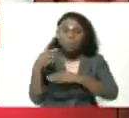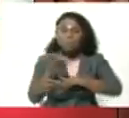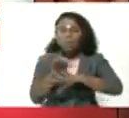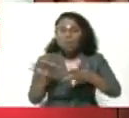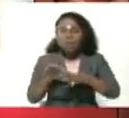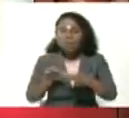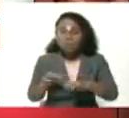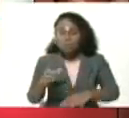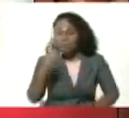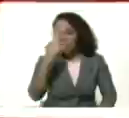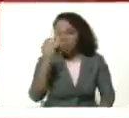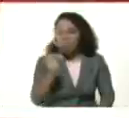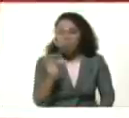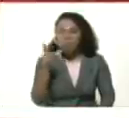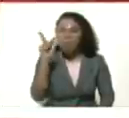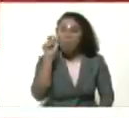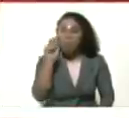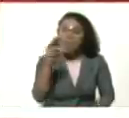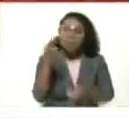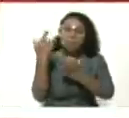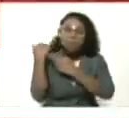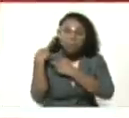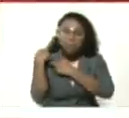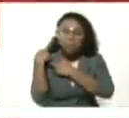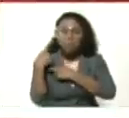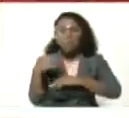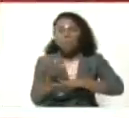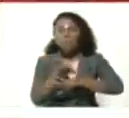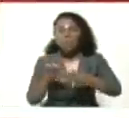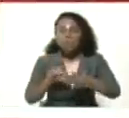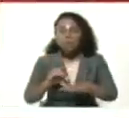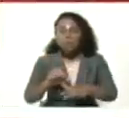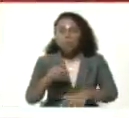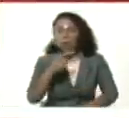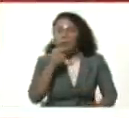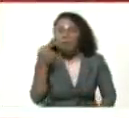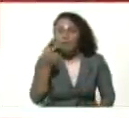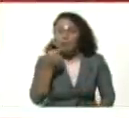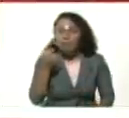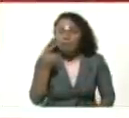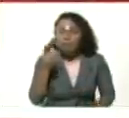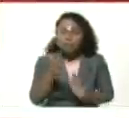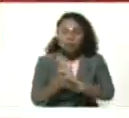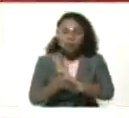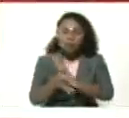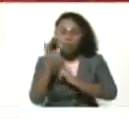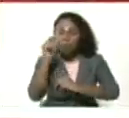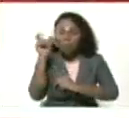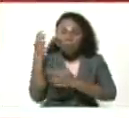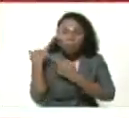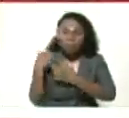Hugo Martínez. Municipio Cristóbal Rojas, Humberto Marte. Municipio Los Alias, David